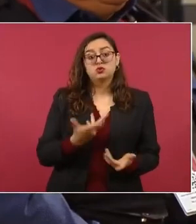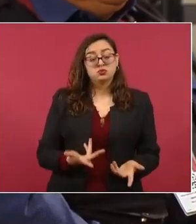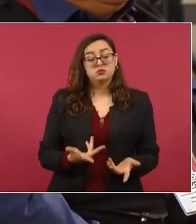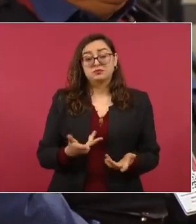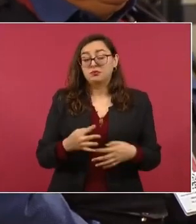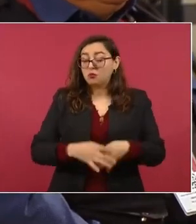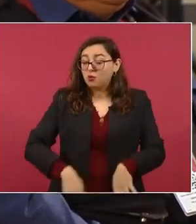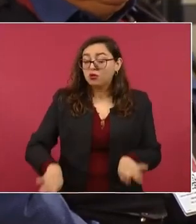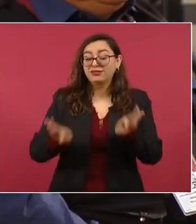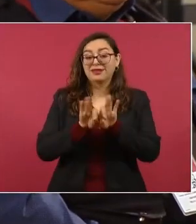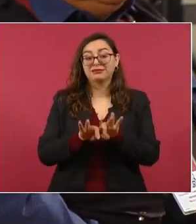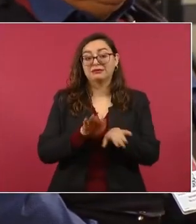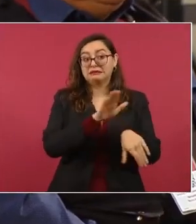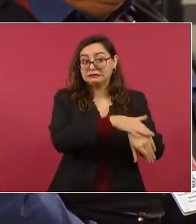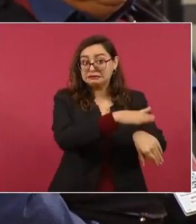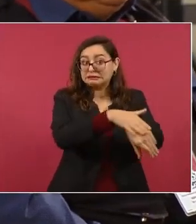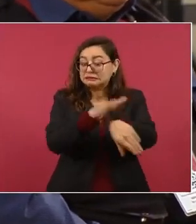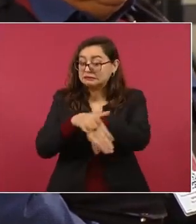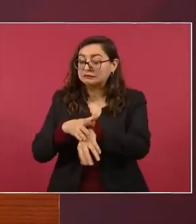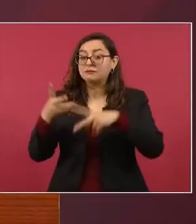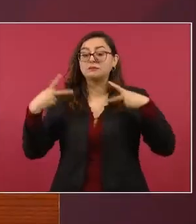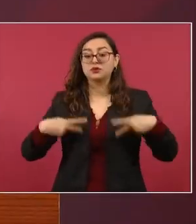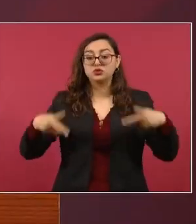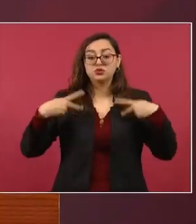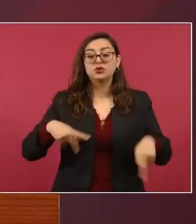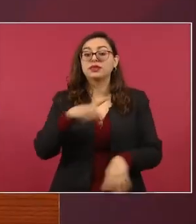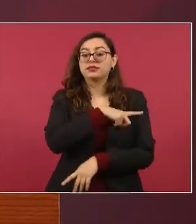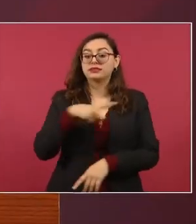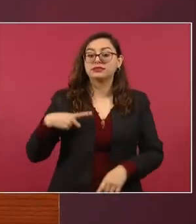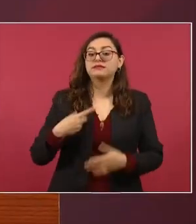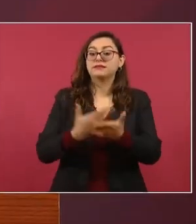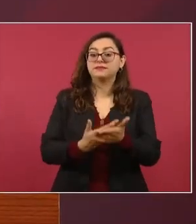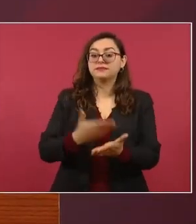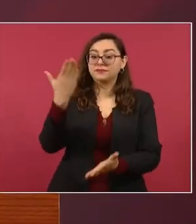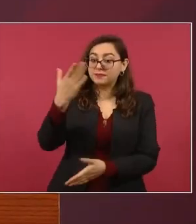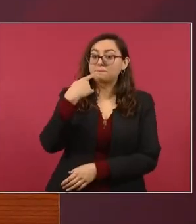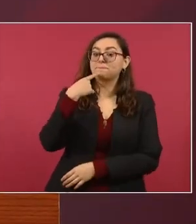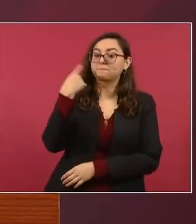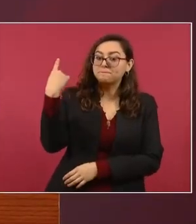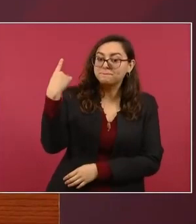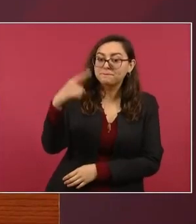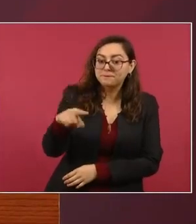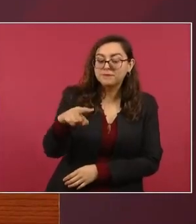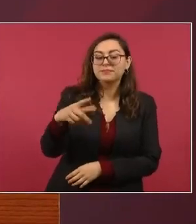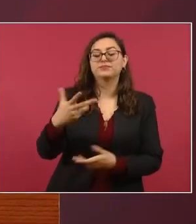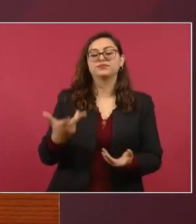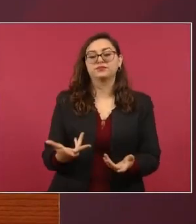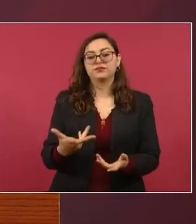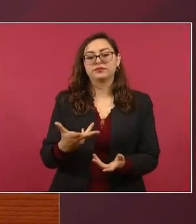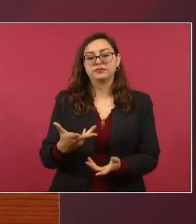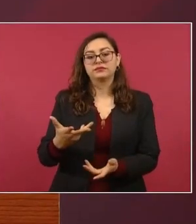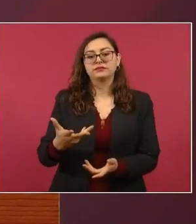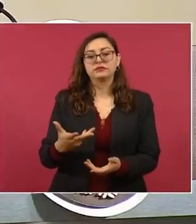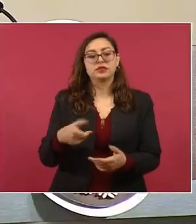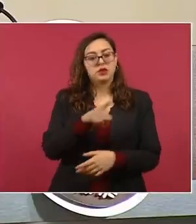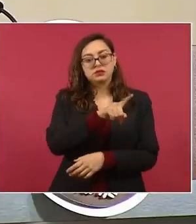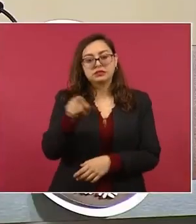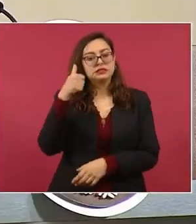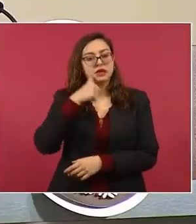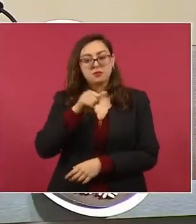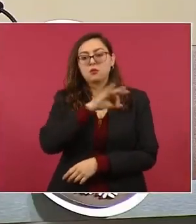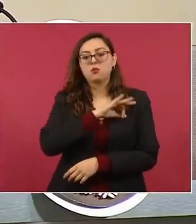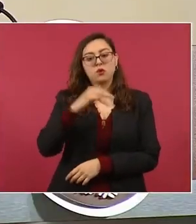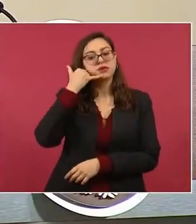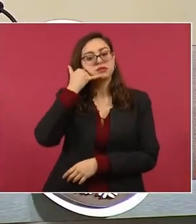denuncias para efectivamente en aquellos casos de extorsión y que tengamos el teléfono en el 911